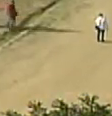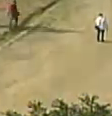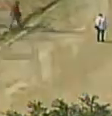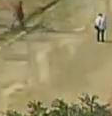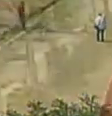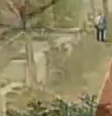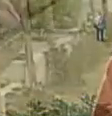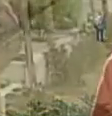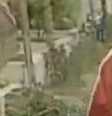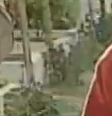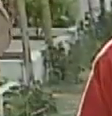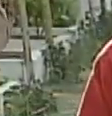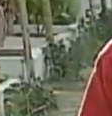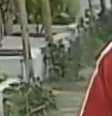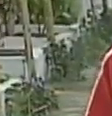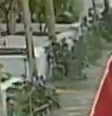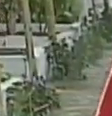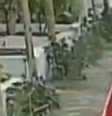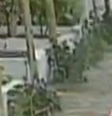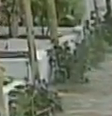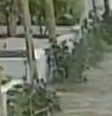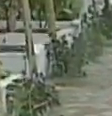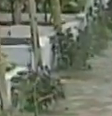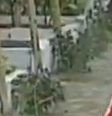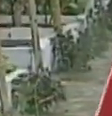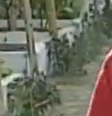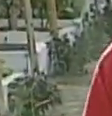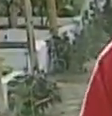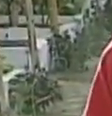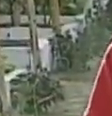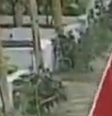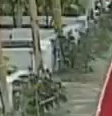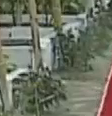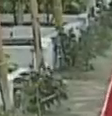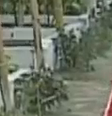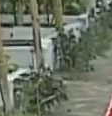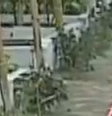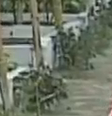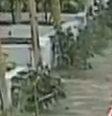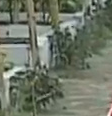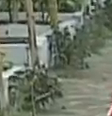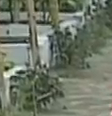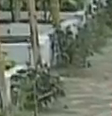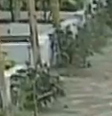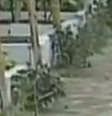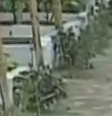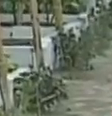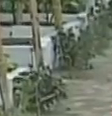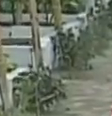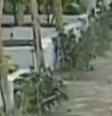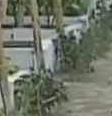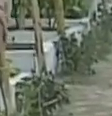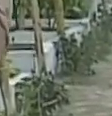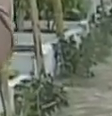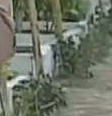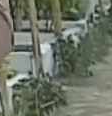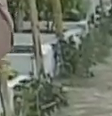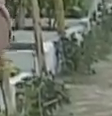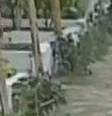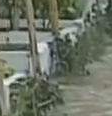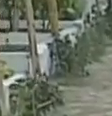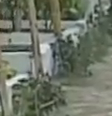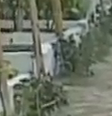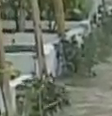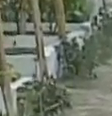Gobernando desde el corazón mismo de Venezuela, aquí en el estado Aragua. Saludo a todo el pueblo de Aragua, a la gente